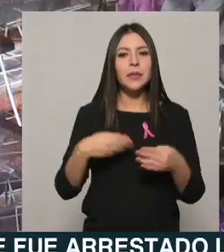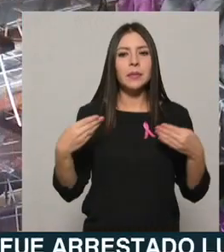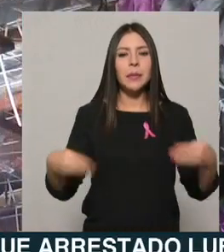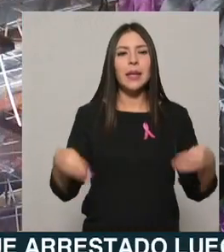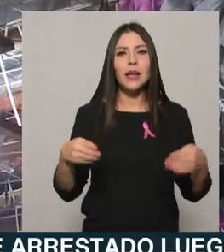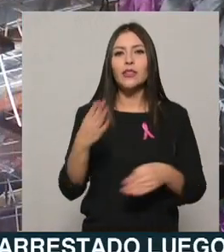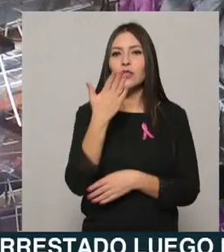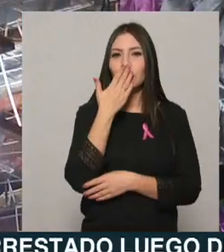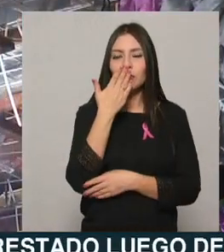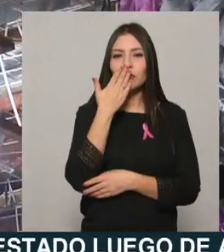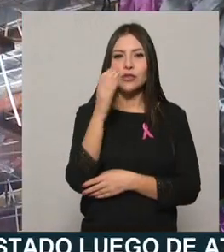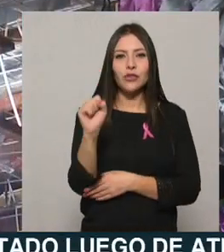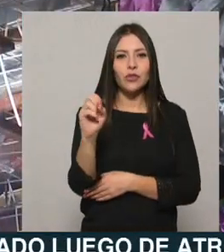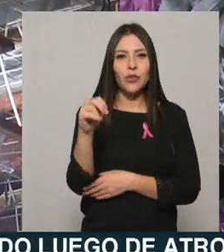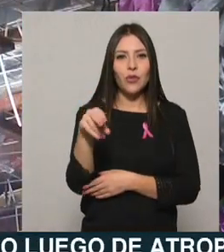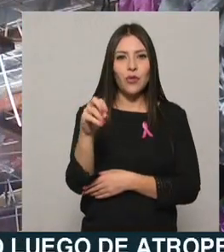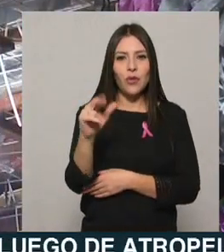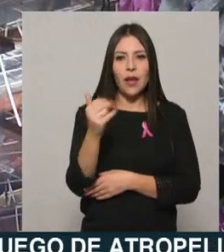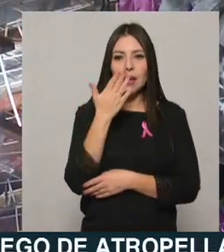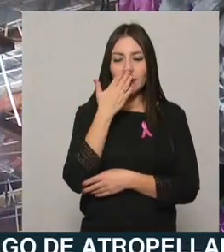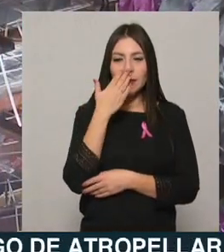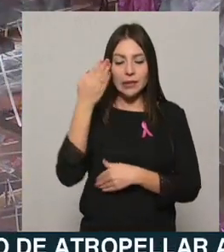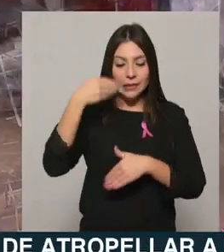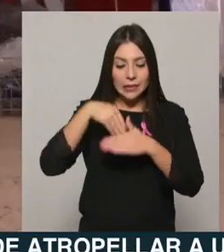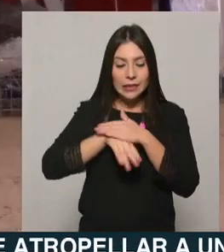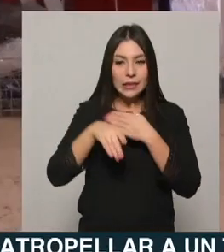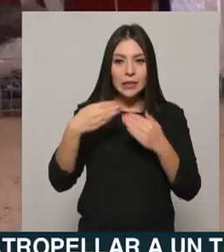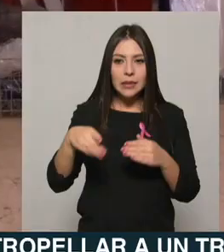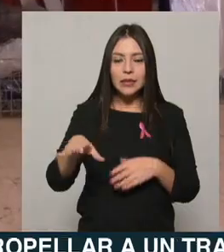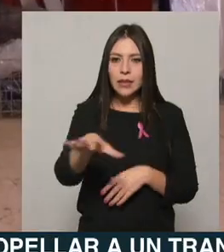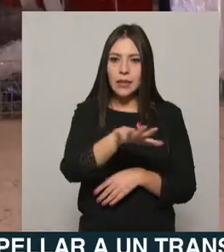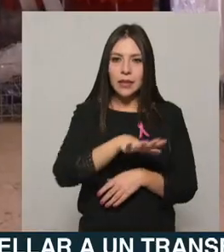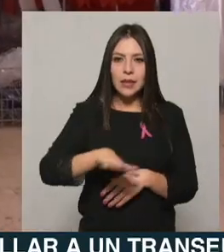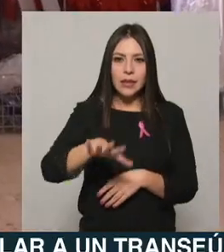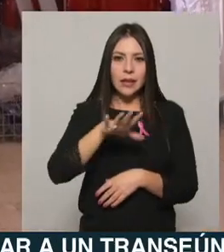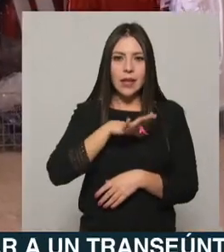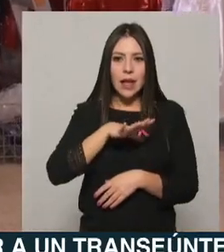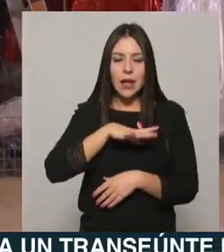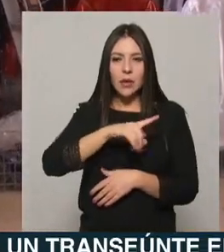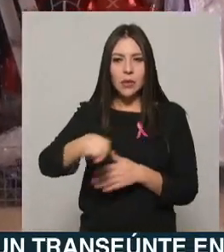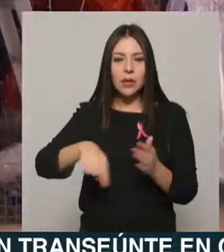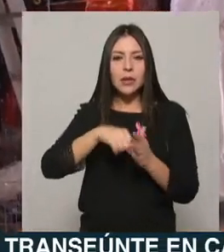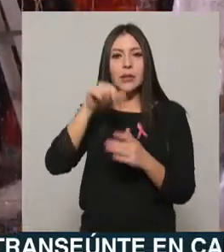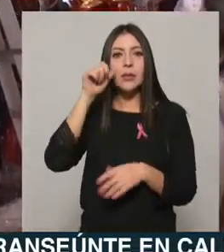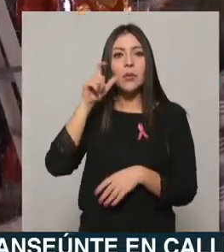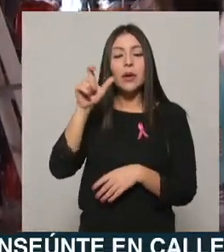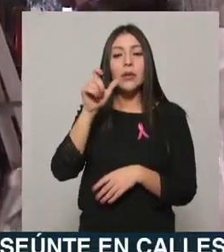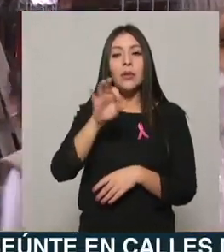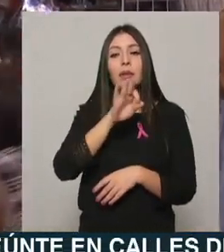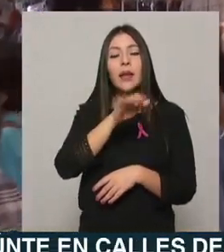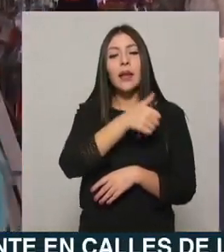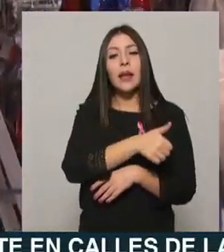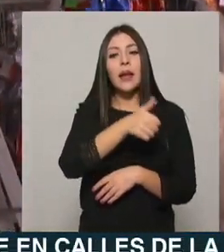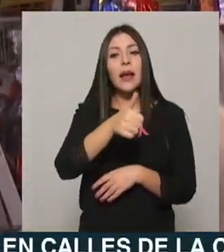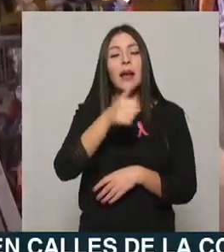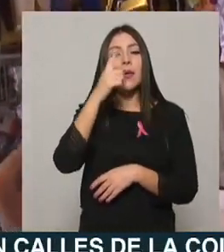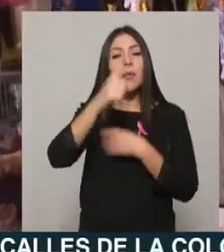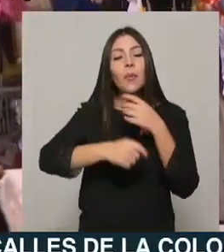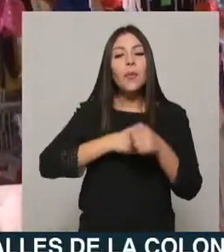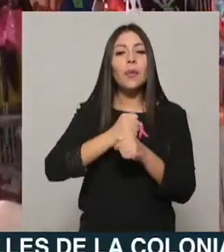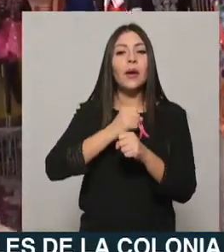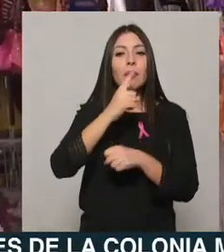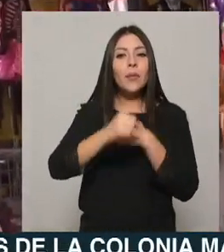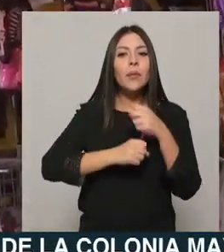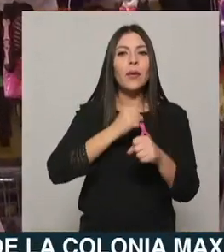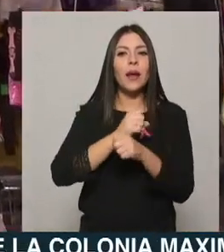Sonora podemos encontrar un espacio para este sector de la población, que en cada temporada del año tiene el mejor